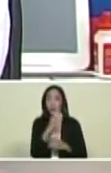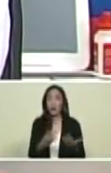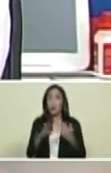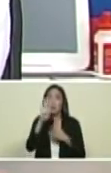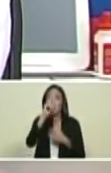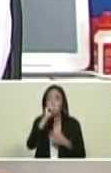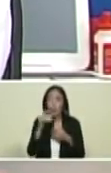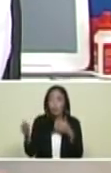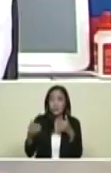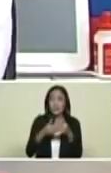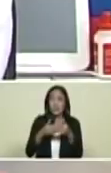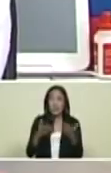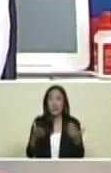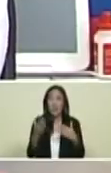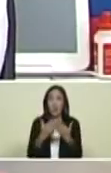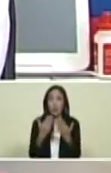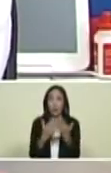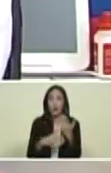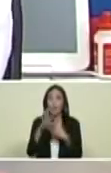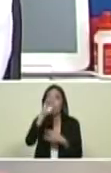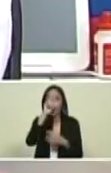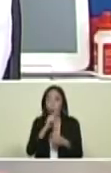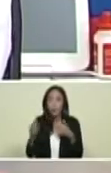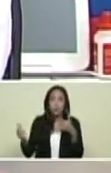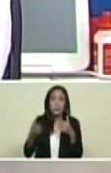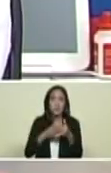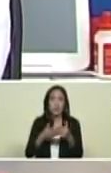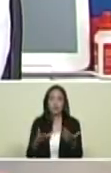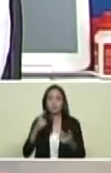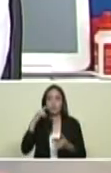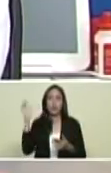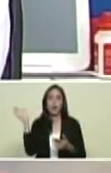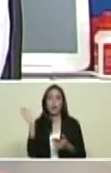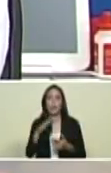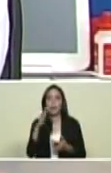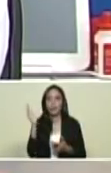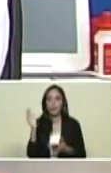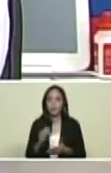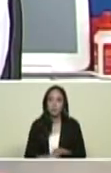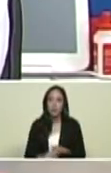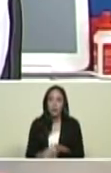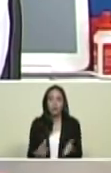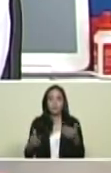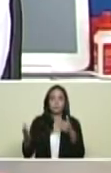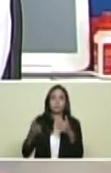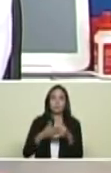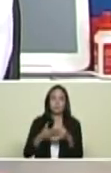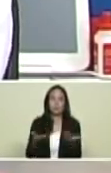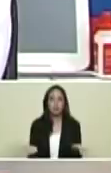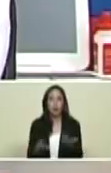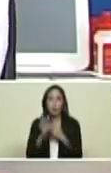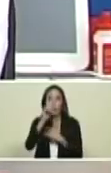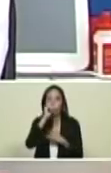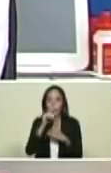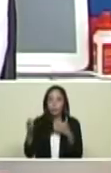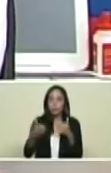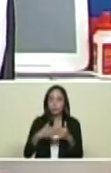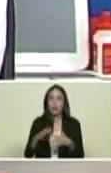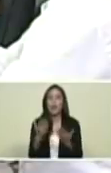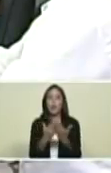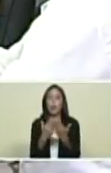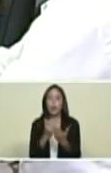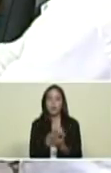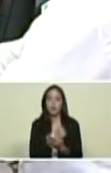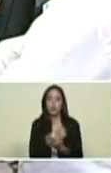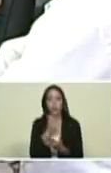estuvo cerrada esta escuela. ¿4 años? 4 años. Naguará. La cerraron la escuela ahí en Chacao hace 4 años. Durante la campaña